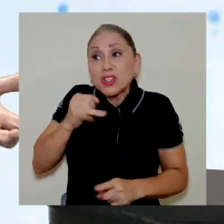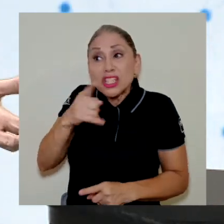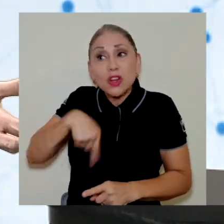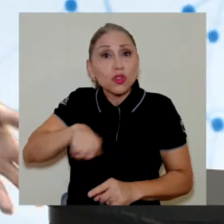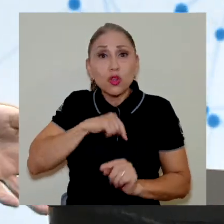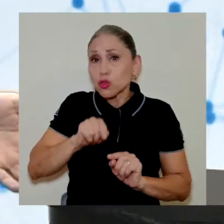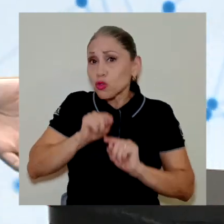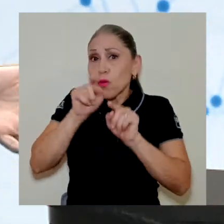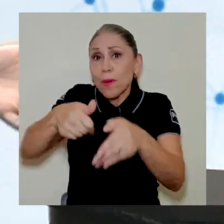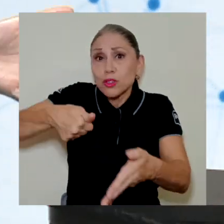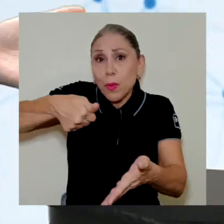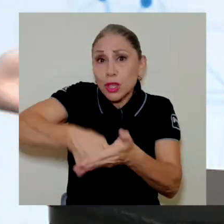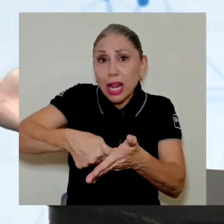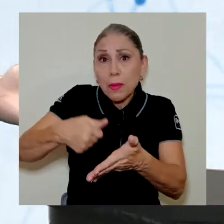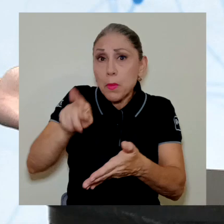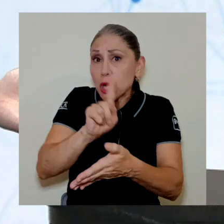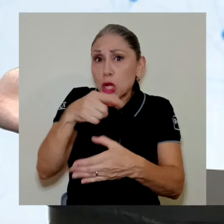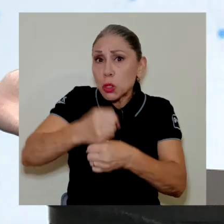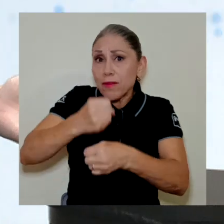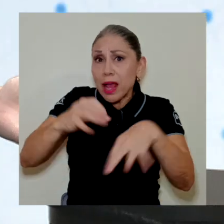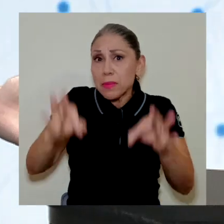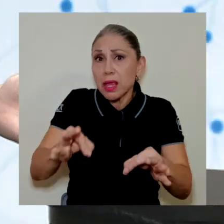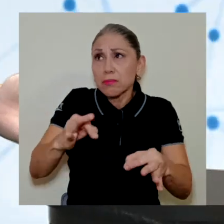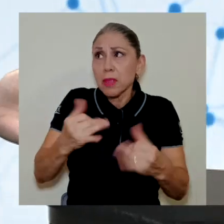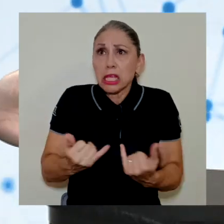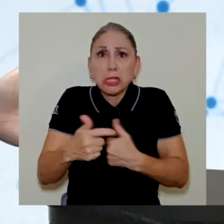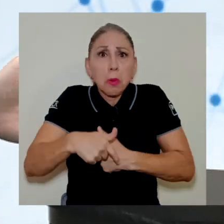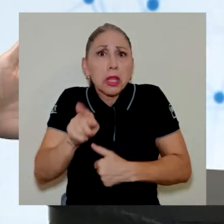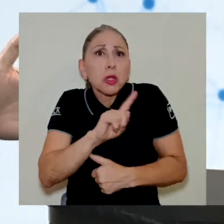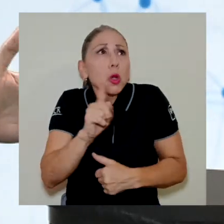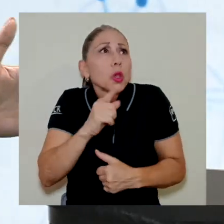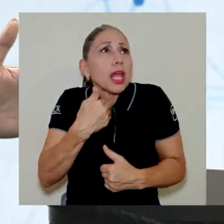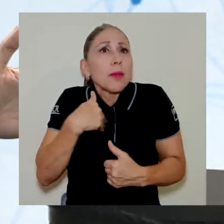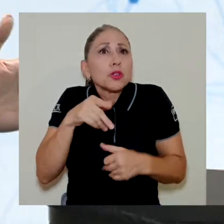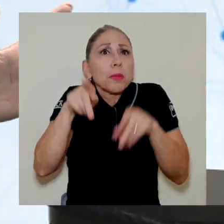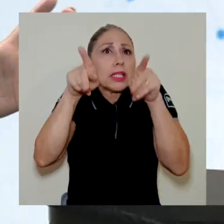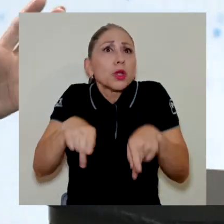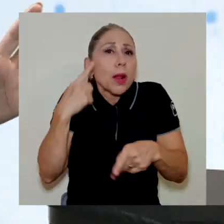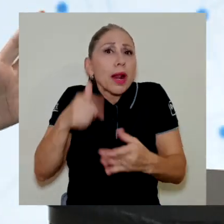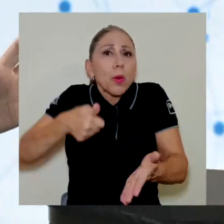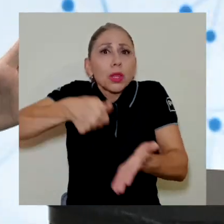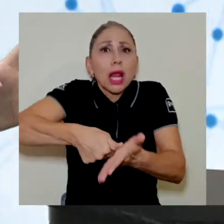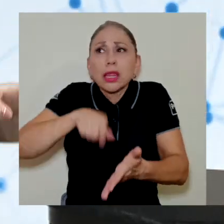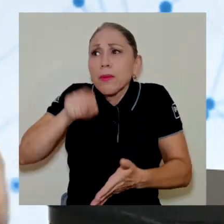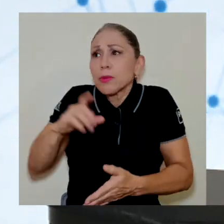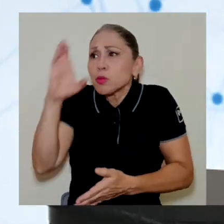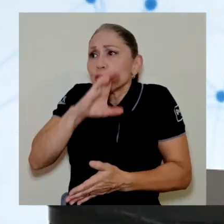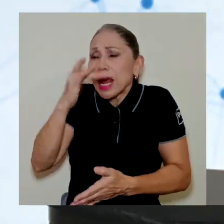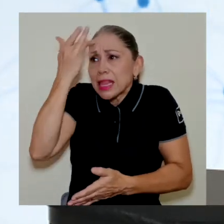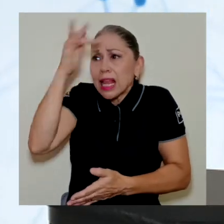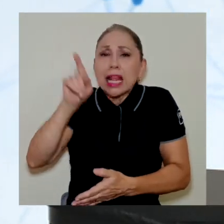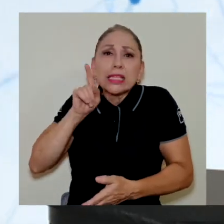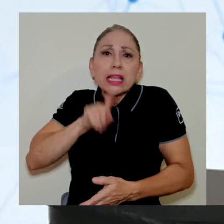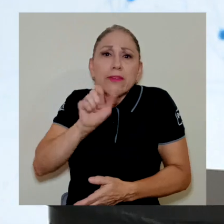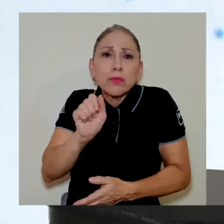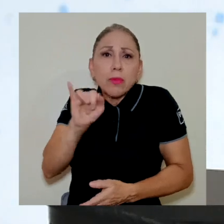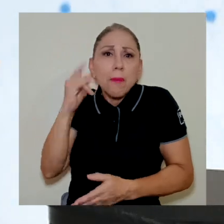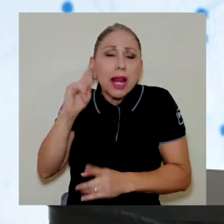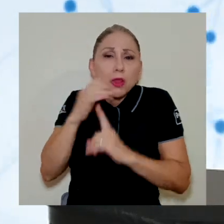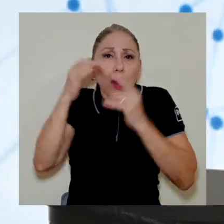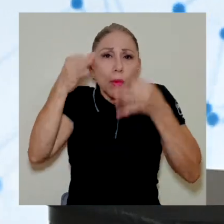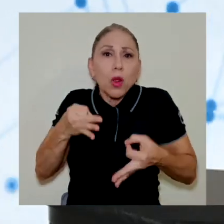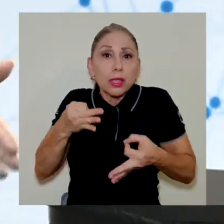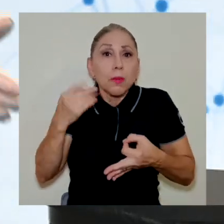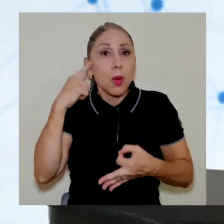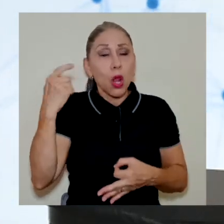no lo están haciendo bien, en este instante no tendríamos por quién votar. No sé, tendríamos que buscar inteligencia artificial para que tomara las decisiones, porque hombres y mujeres